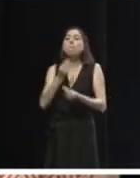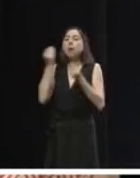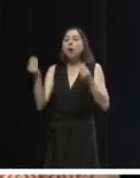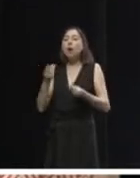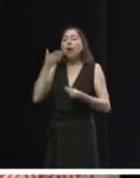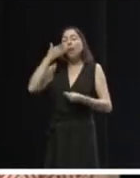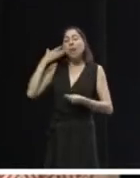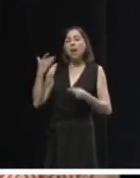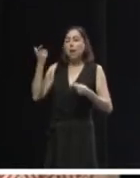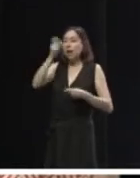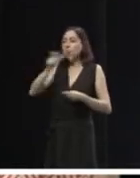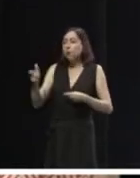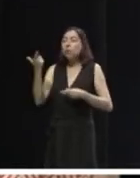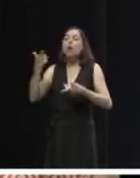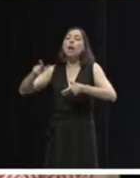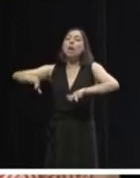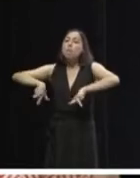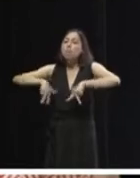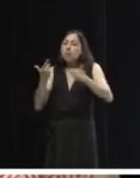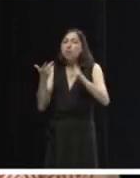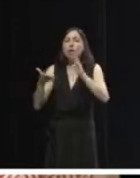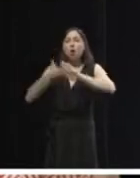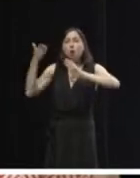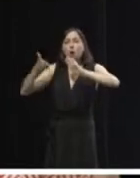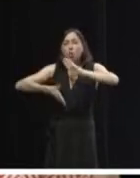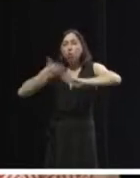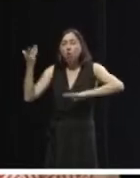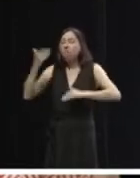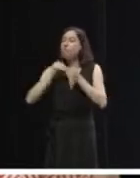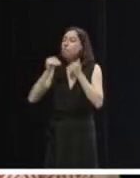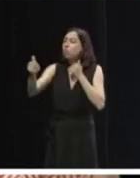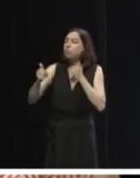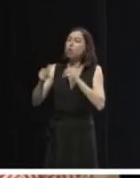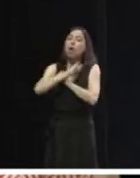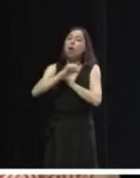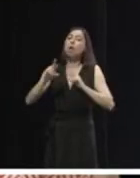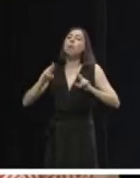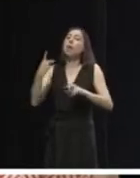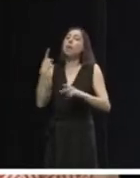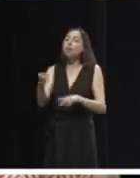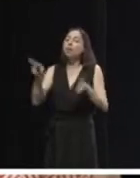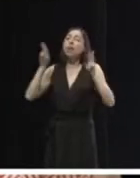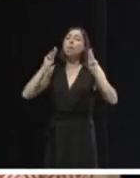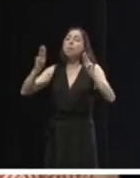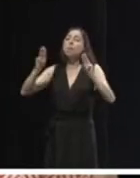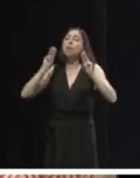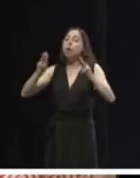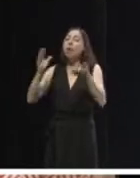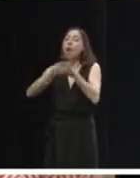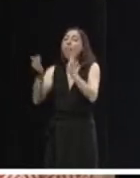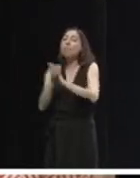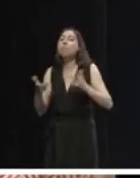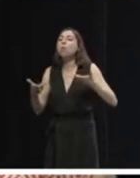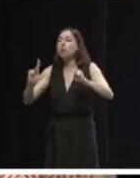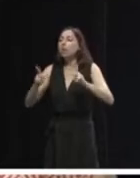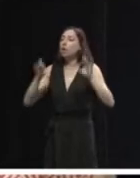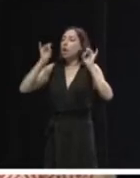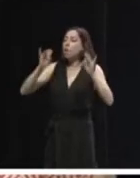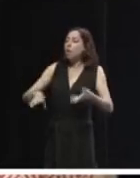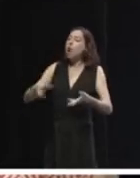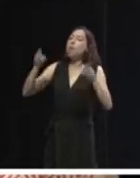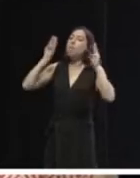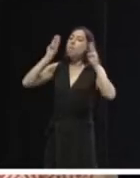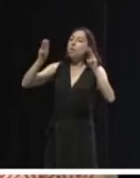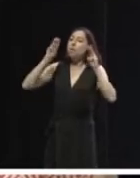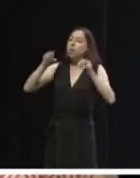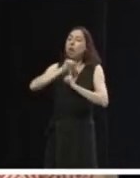que permiten construir futuro y esperanza. Hay que hacer pedagogía democrática como pedagogía de la esperanza, construir ese mundo que hemos